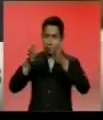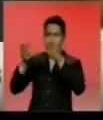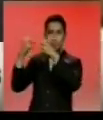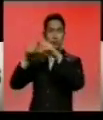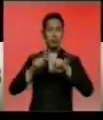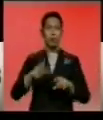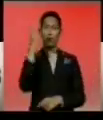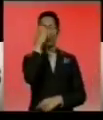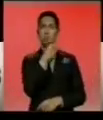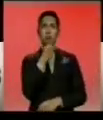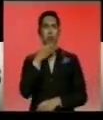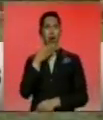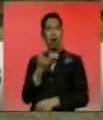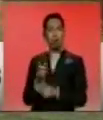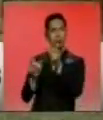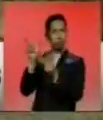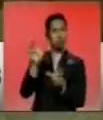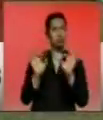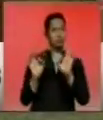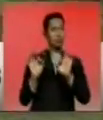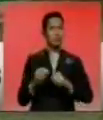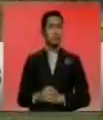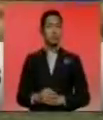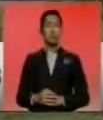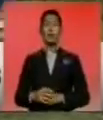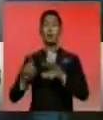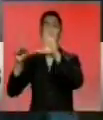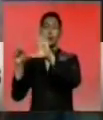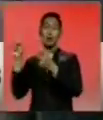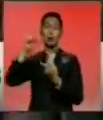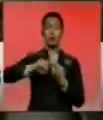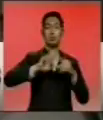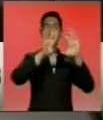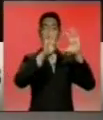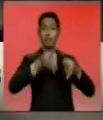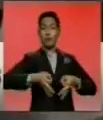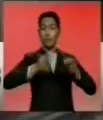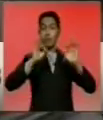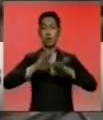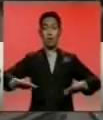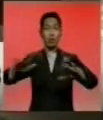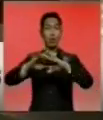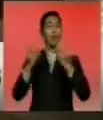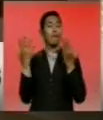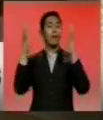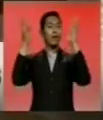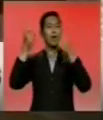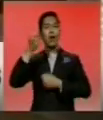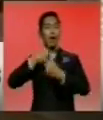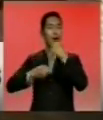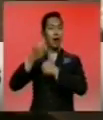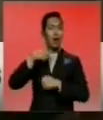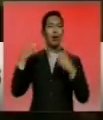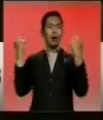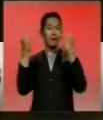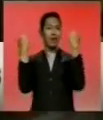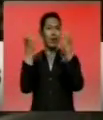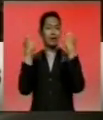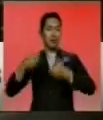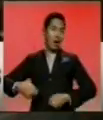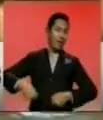lugar sorprende a nacionales y extranjeros. Además, del 6 al 9 de febrero en este lugar, se realizará una feria gastronómica, Carnaval